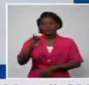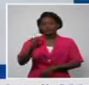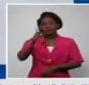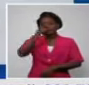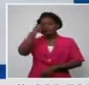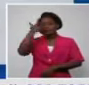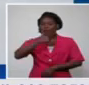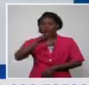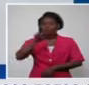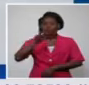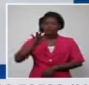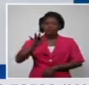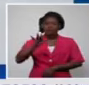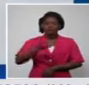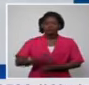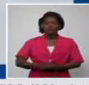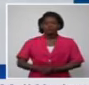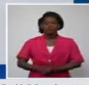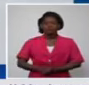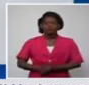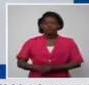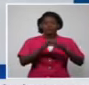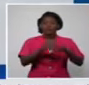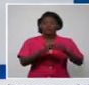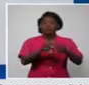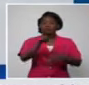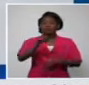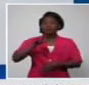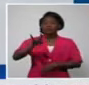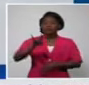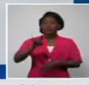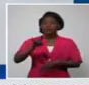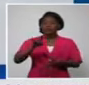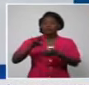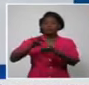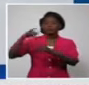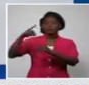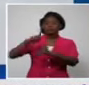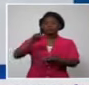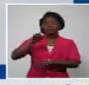Holguín 21, Granma 19, Guantánamo 18,